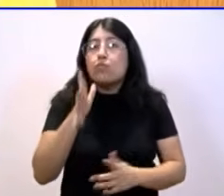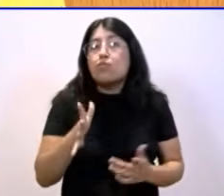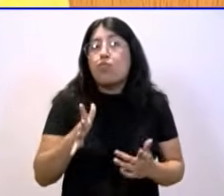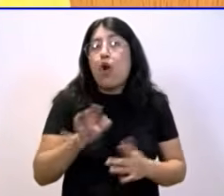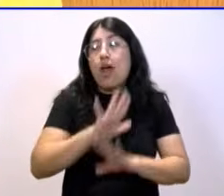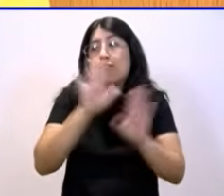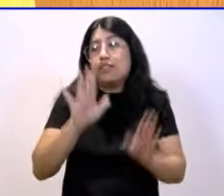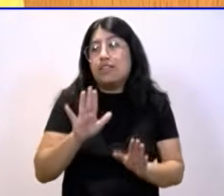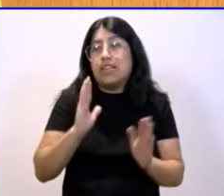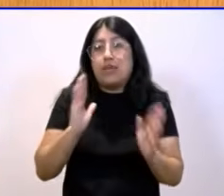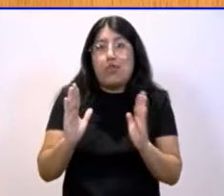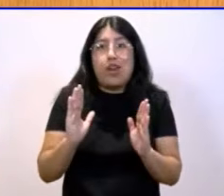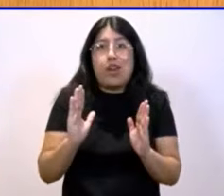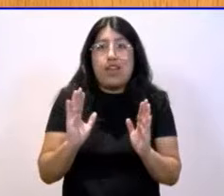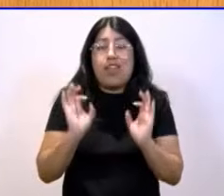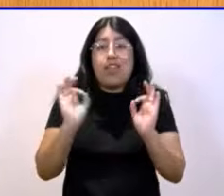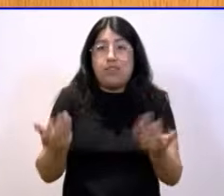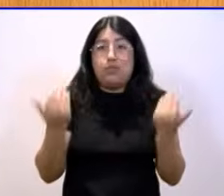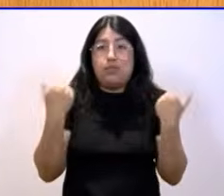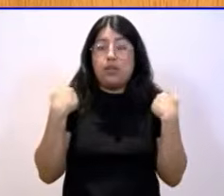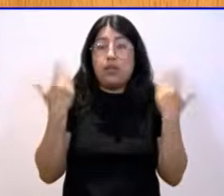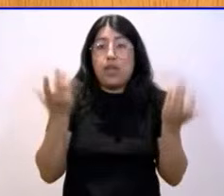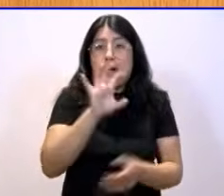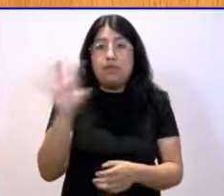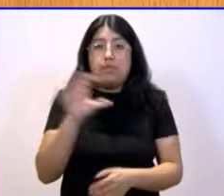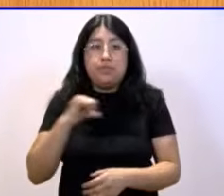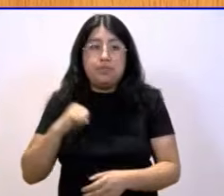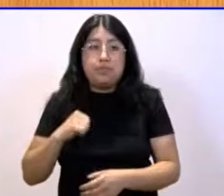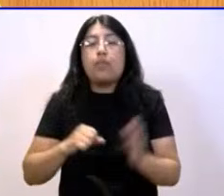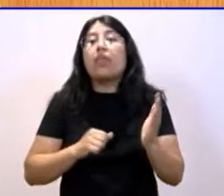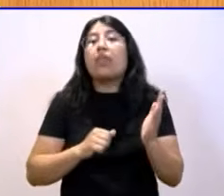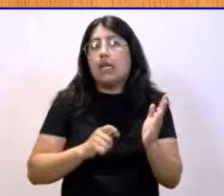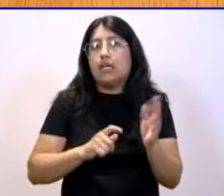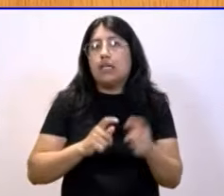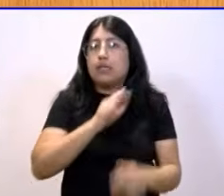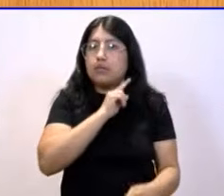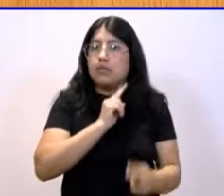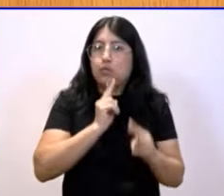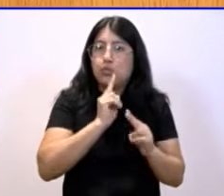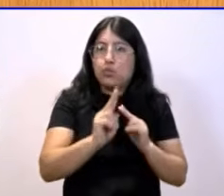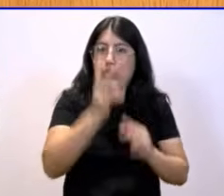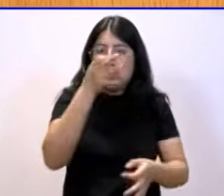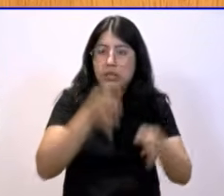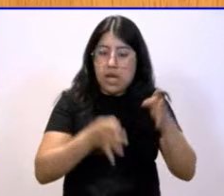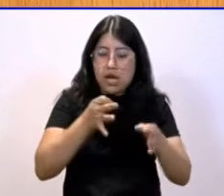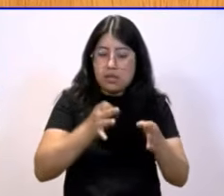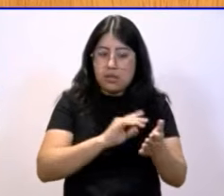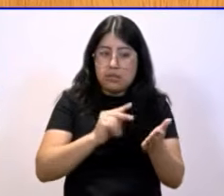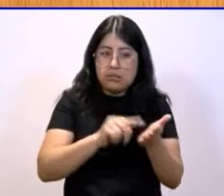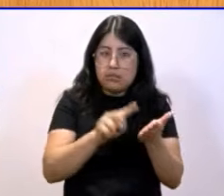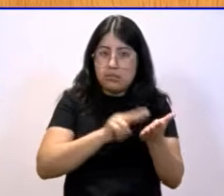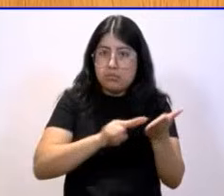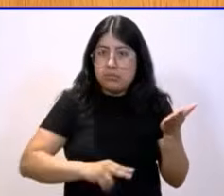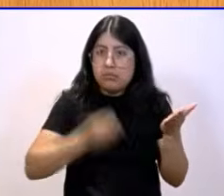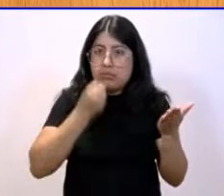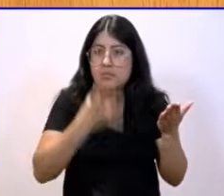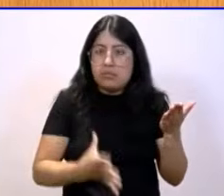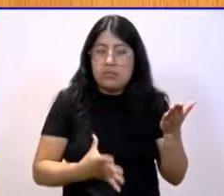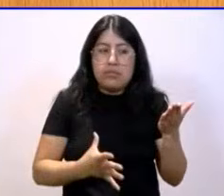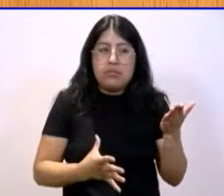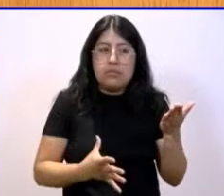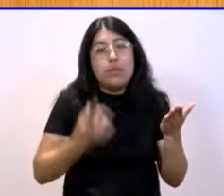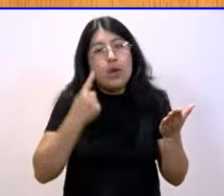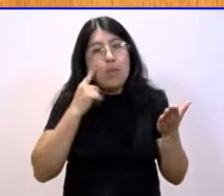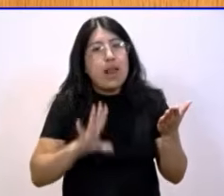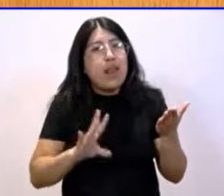la temporalidad. Y la realidad es que hay que leer bien las sentencias, efectivamente, señor Domínguez. El problema es que ustedes parece que no las leen bien